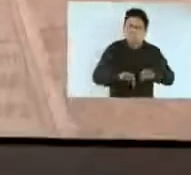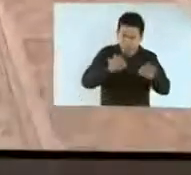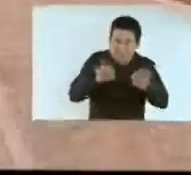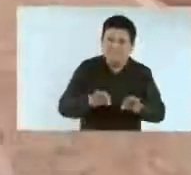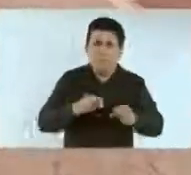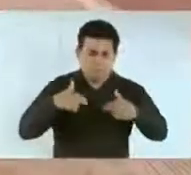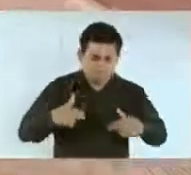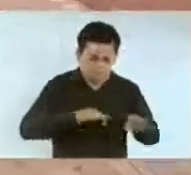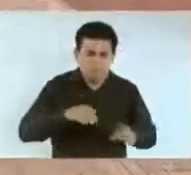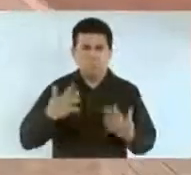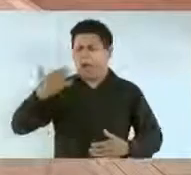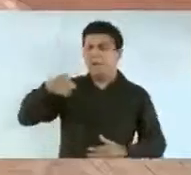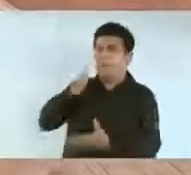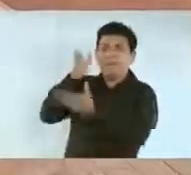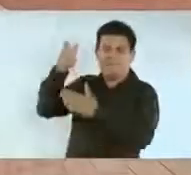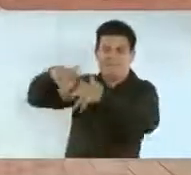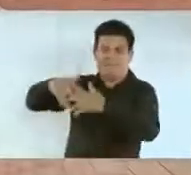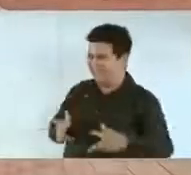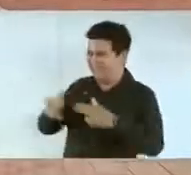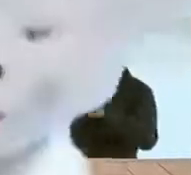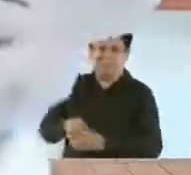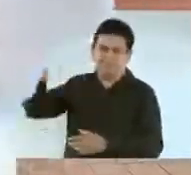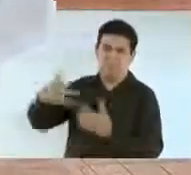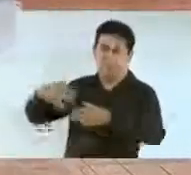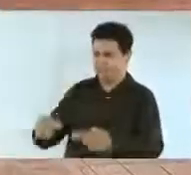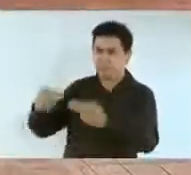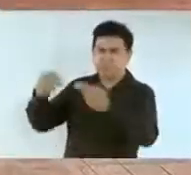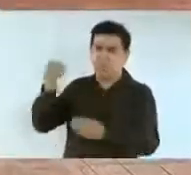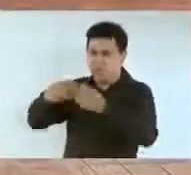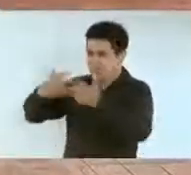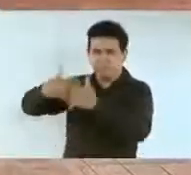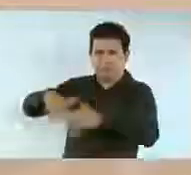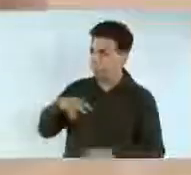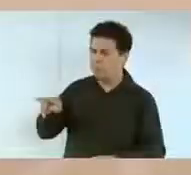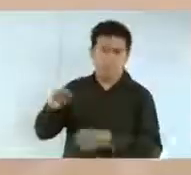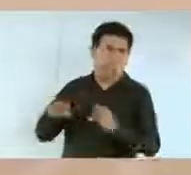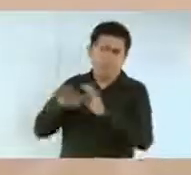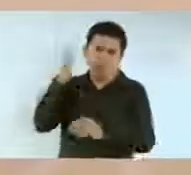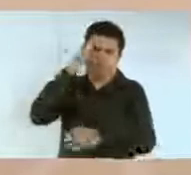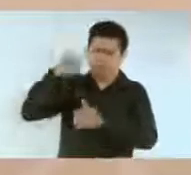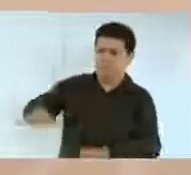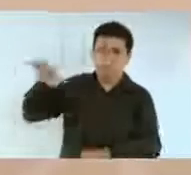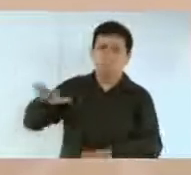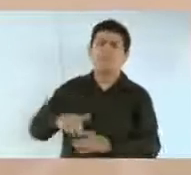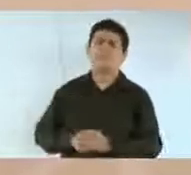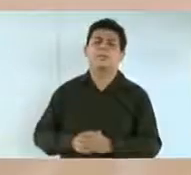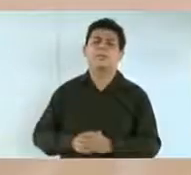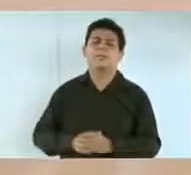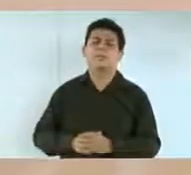trabajo. Acabo de ir a inaugurar una fábrica, un centro distribuidor de alimentos. Importantísimo.